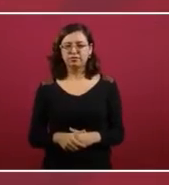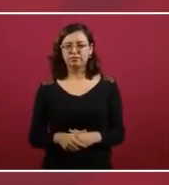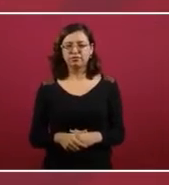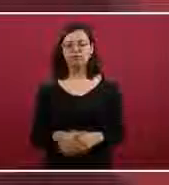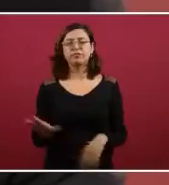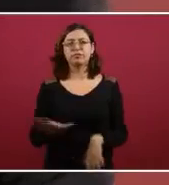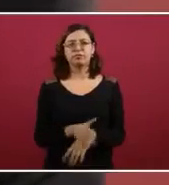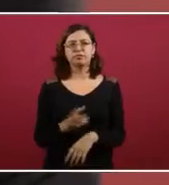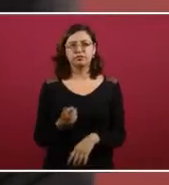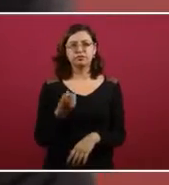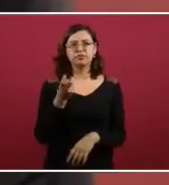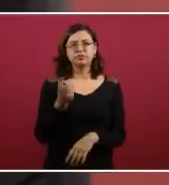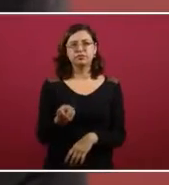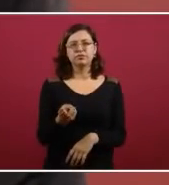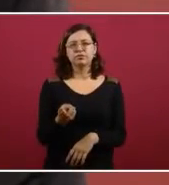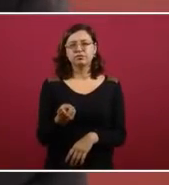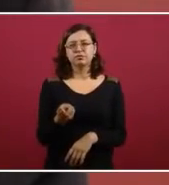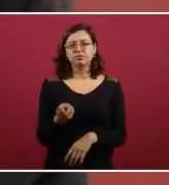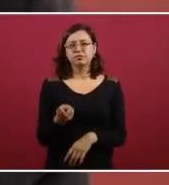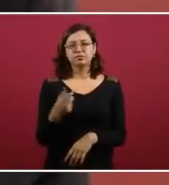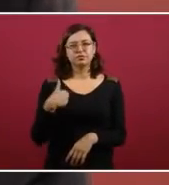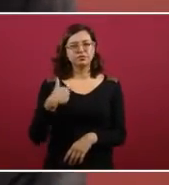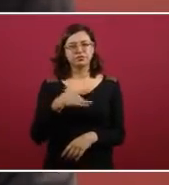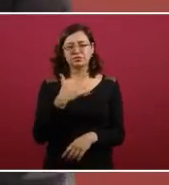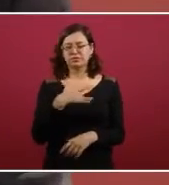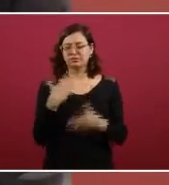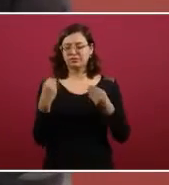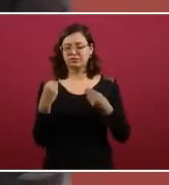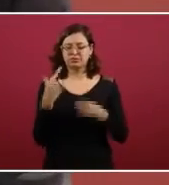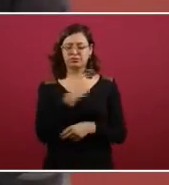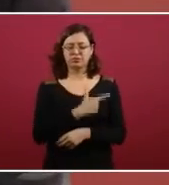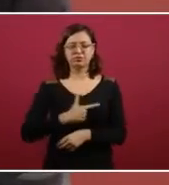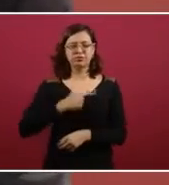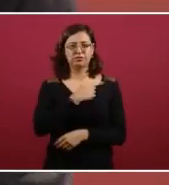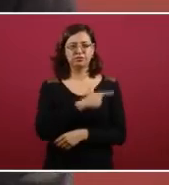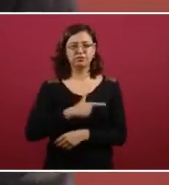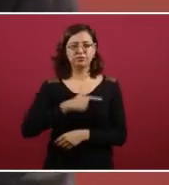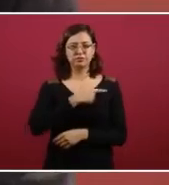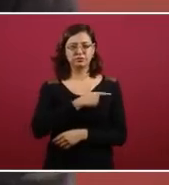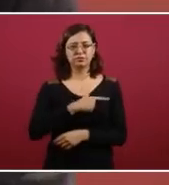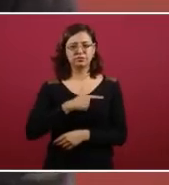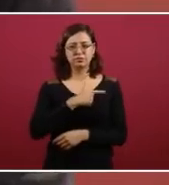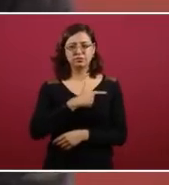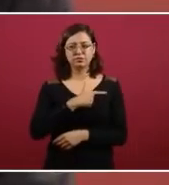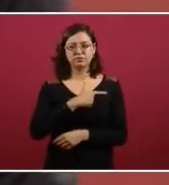Por eso me da mucho gusto que